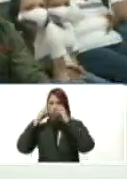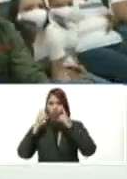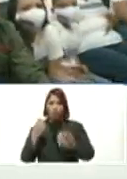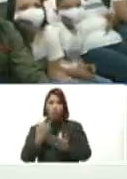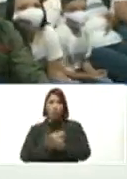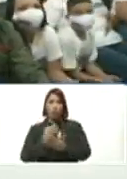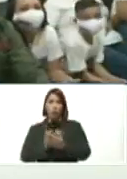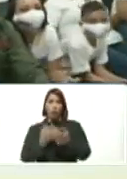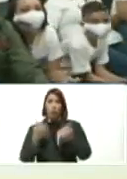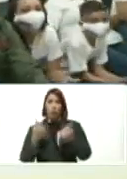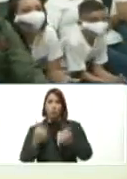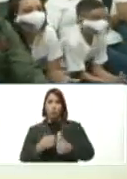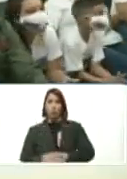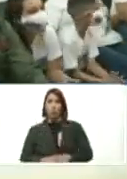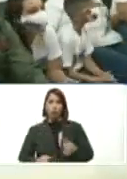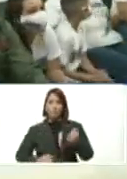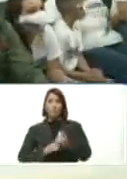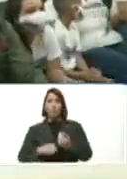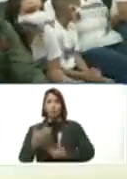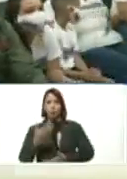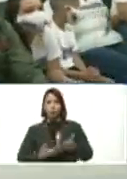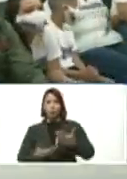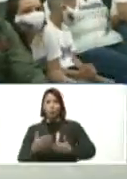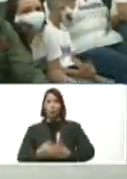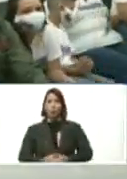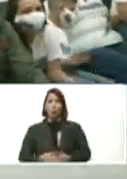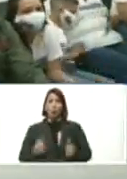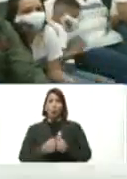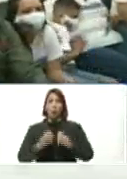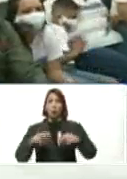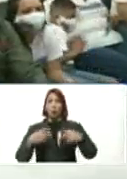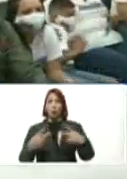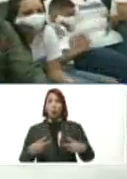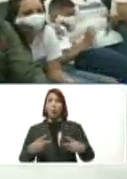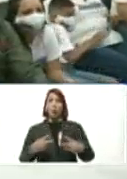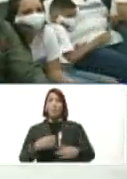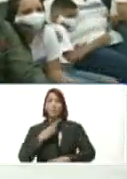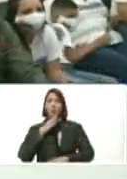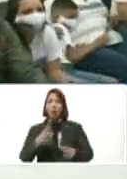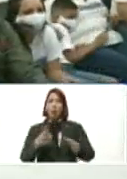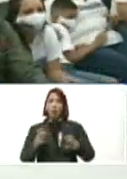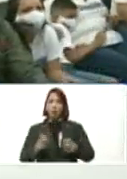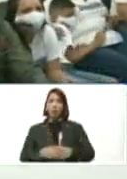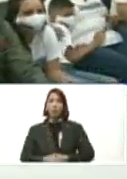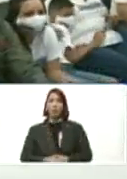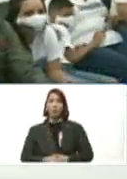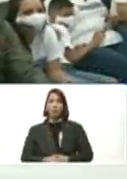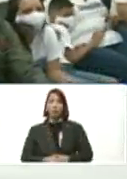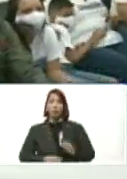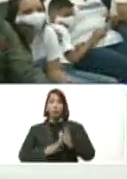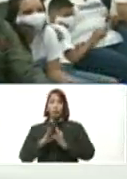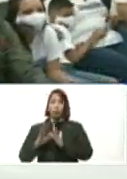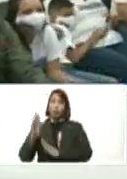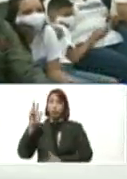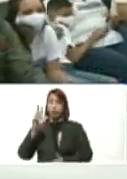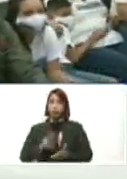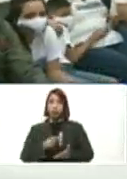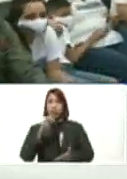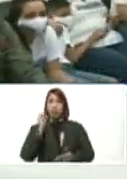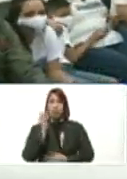económicos, apoyarlos con el nuevo fondo de emprendedores que apoyó y aprobó la